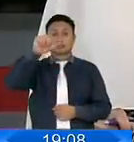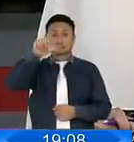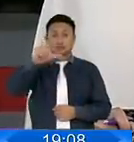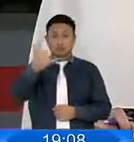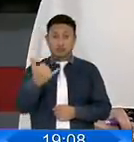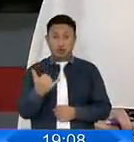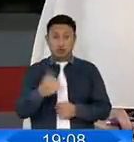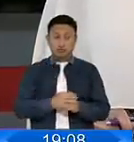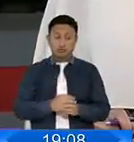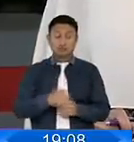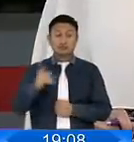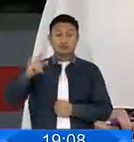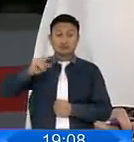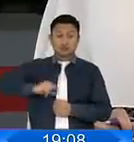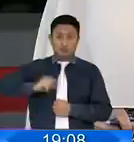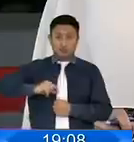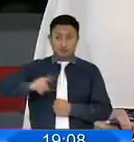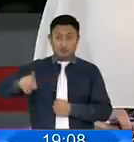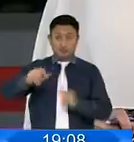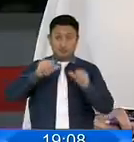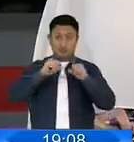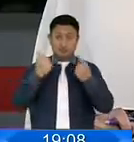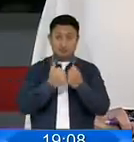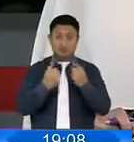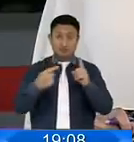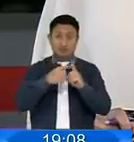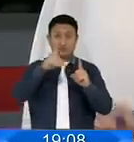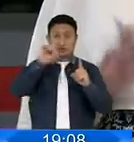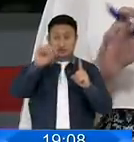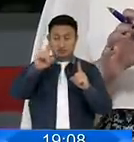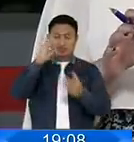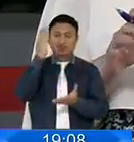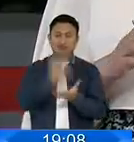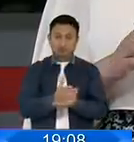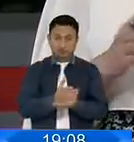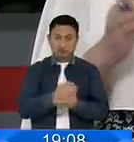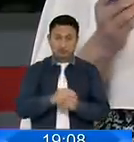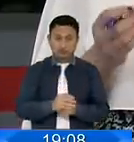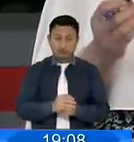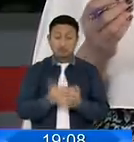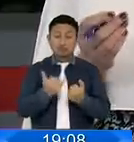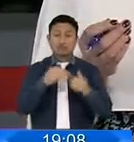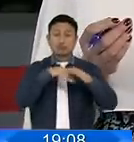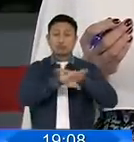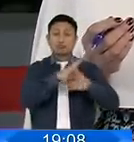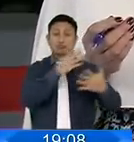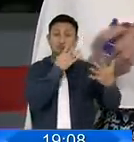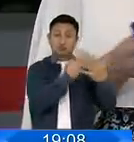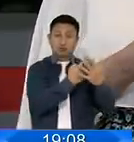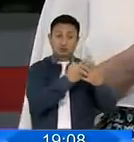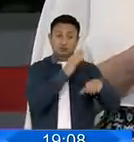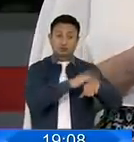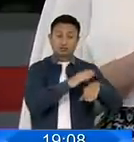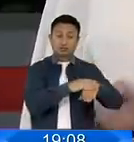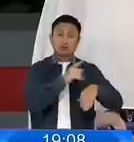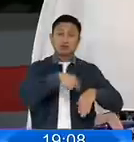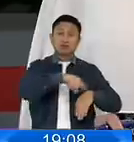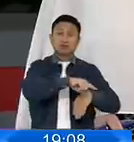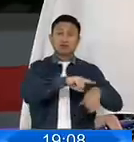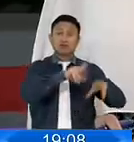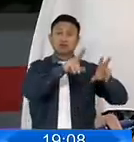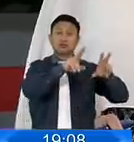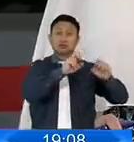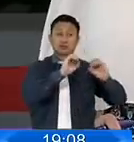el salario que percibe el asambleísta Daniel Mendoza, legislador que actualmente está detenido por el presunto delito de delincuencia